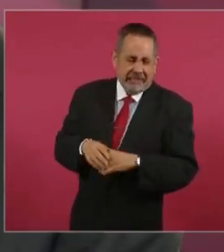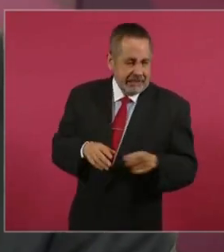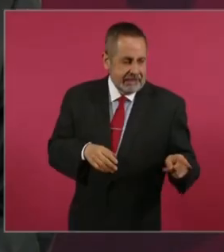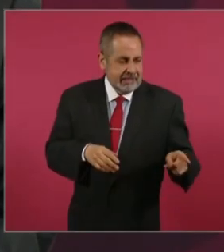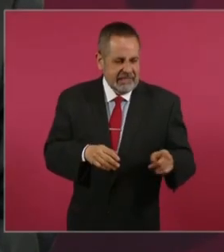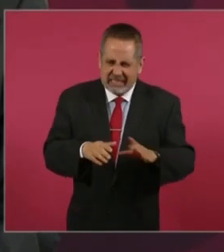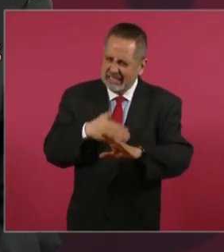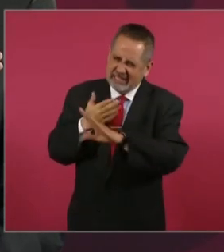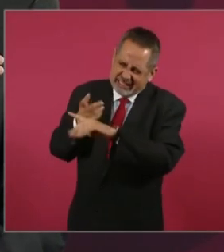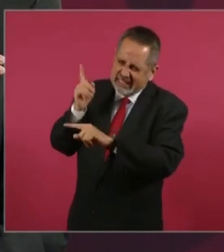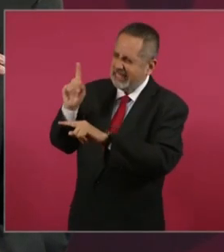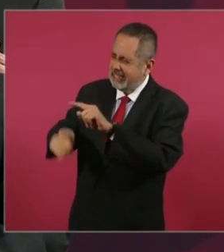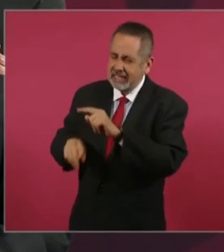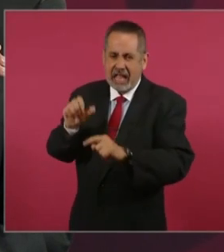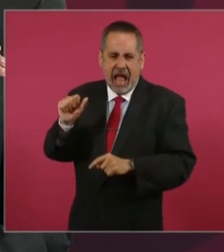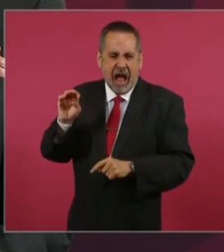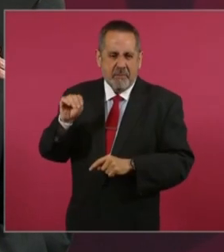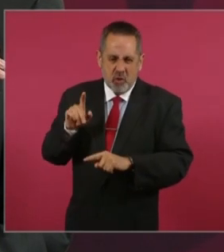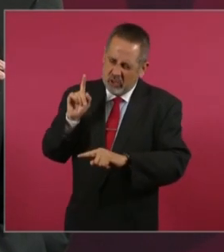vamos a bajar